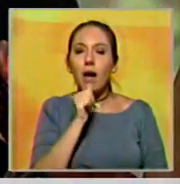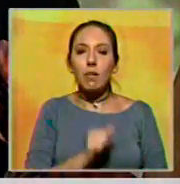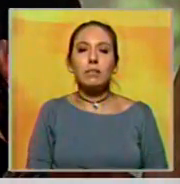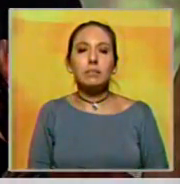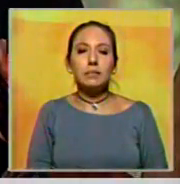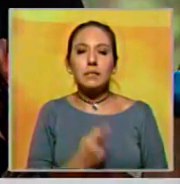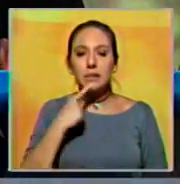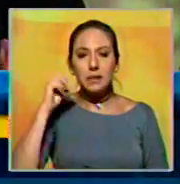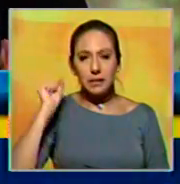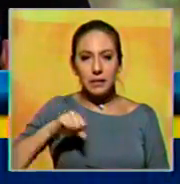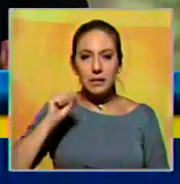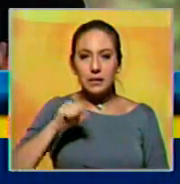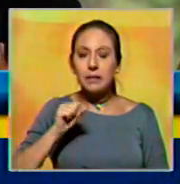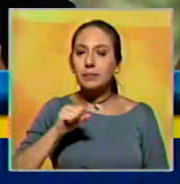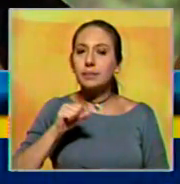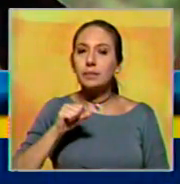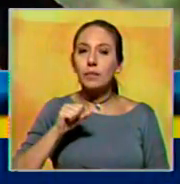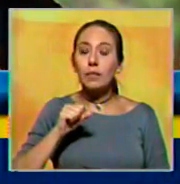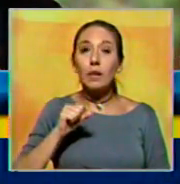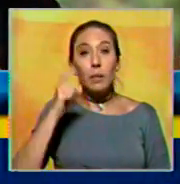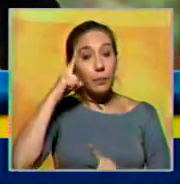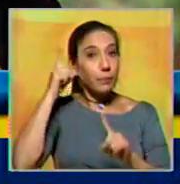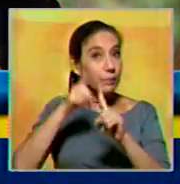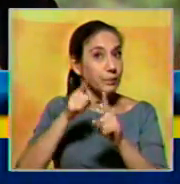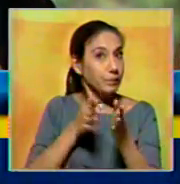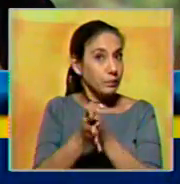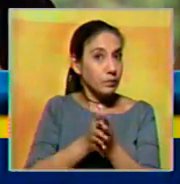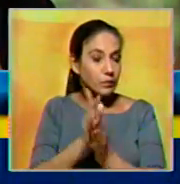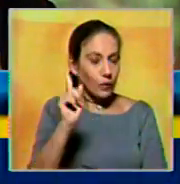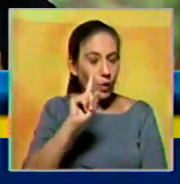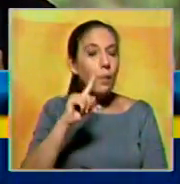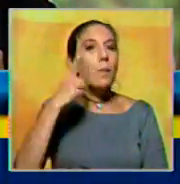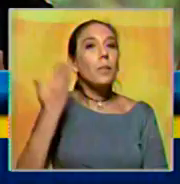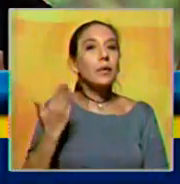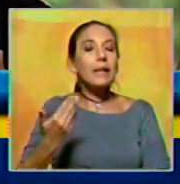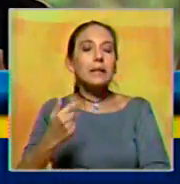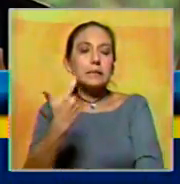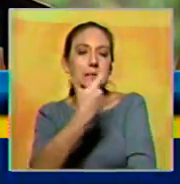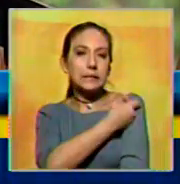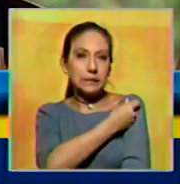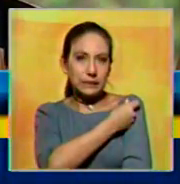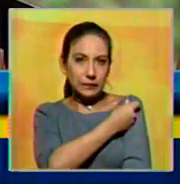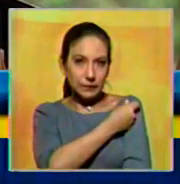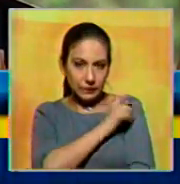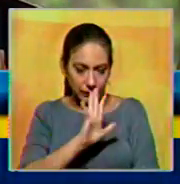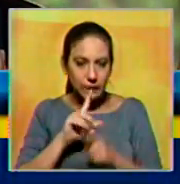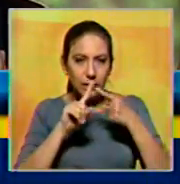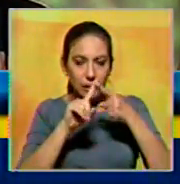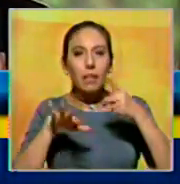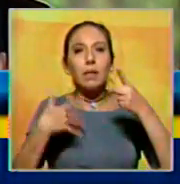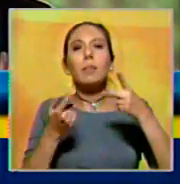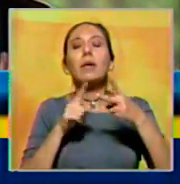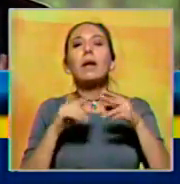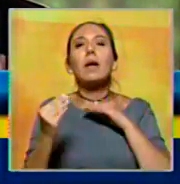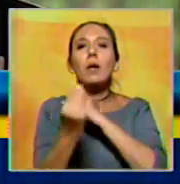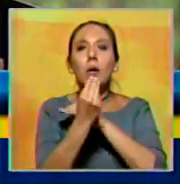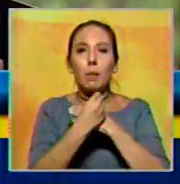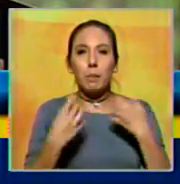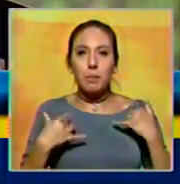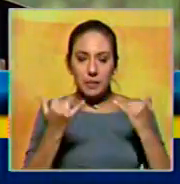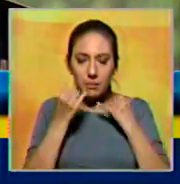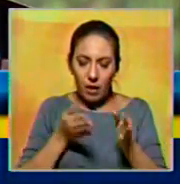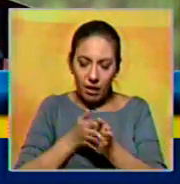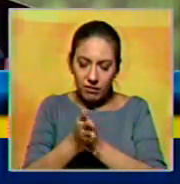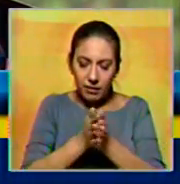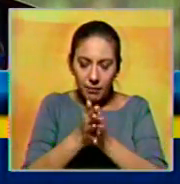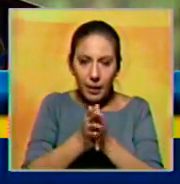Sí, no es que sea lo prioritario es la vacuna. Uno vacuna, luego las medidas preventivas de higiene, lavarse las